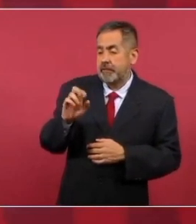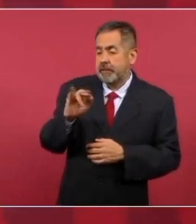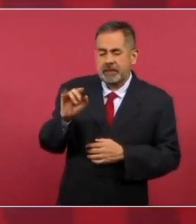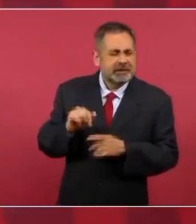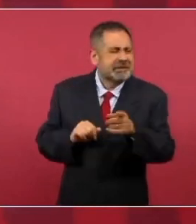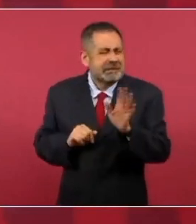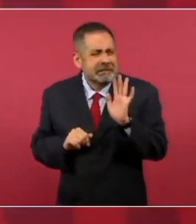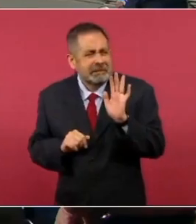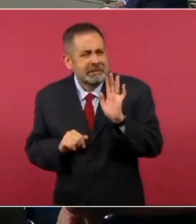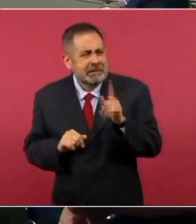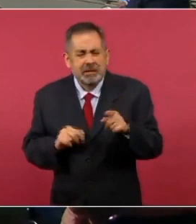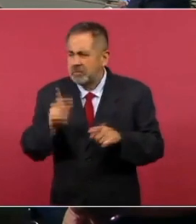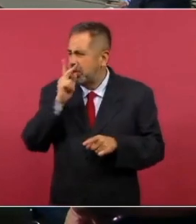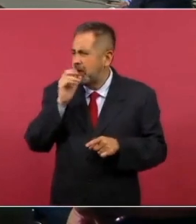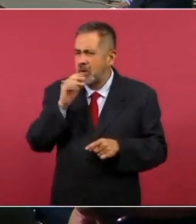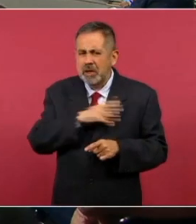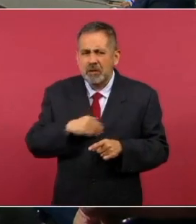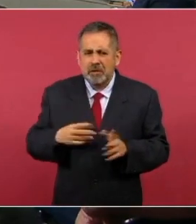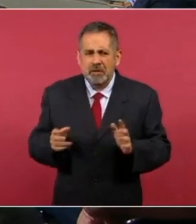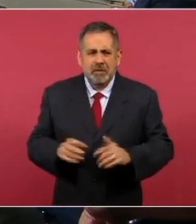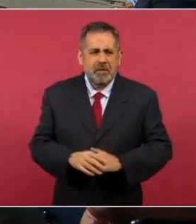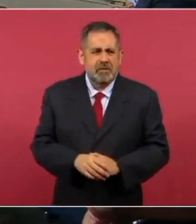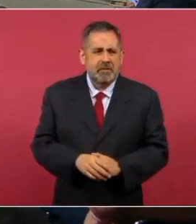no sé si papá o hijo,